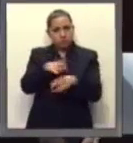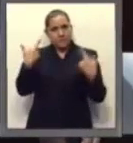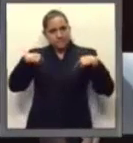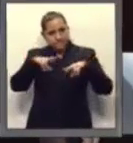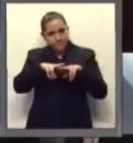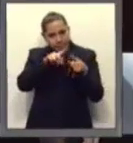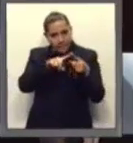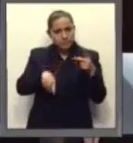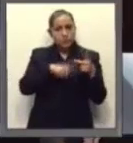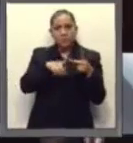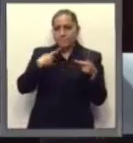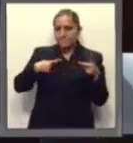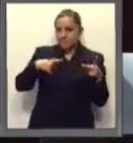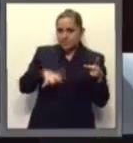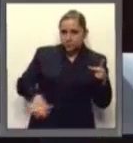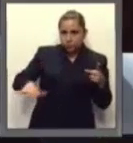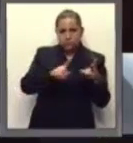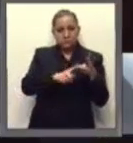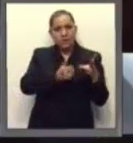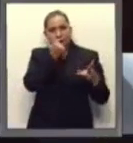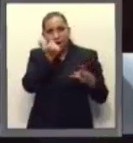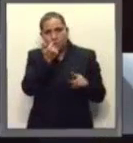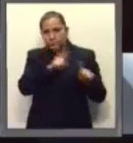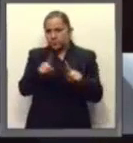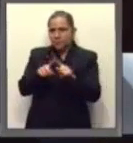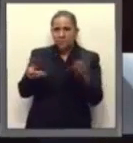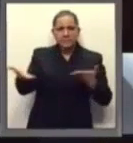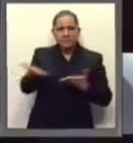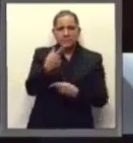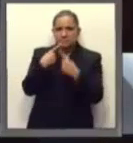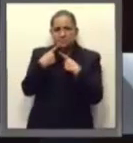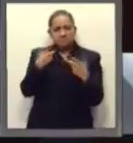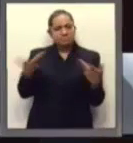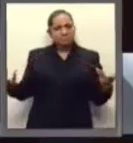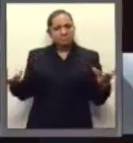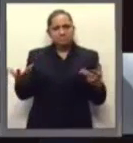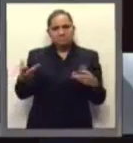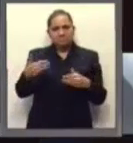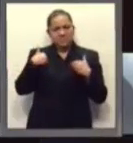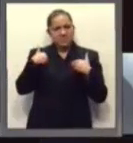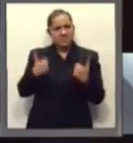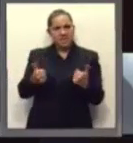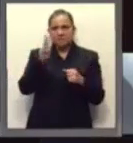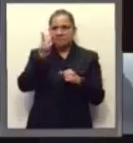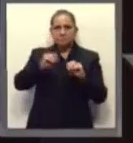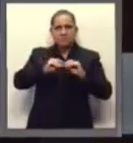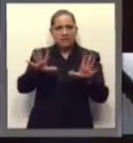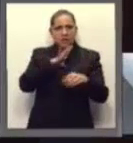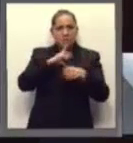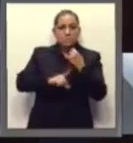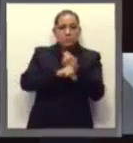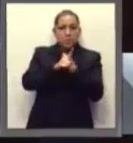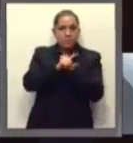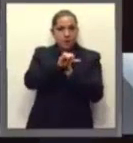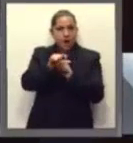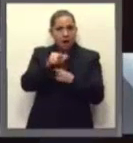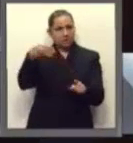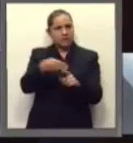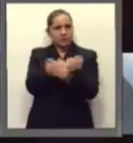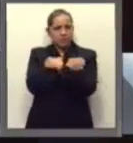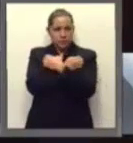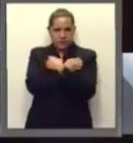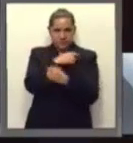y estudiantil, somos conscientes de la magnitud del problema educativo en nuestro país. Dicha